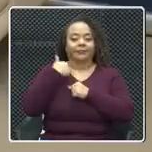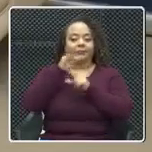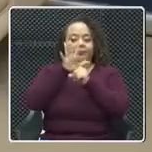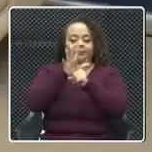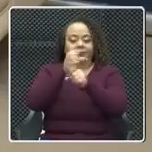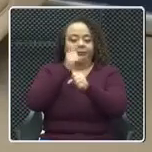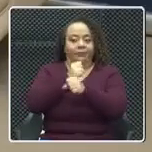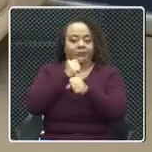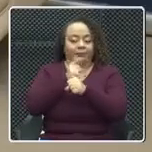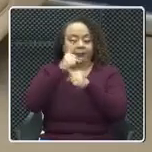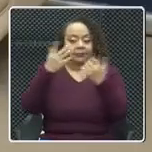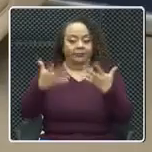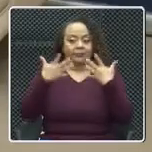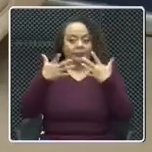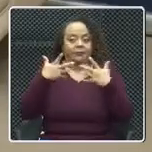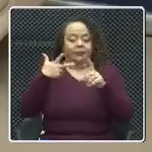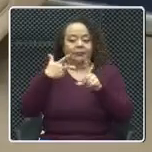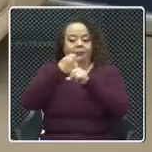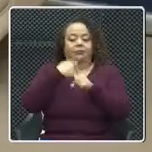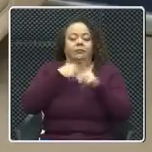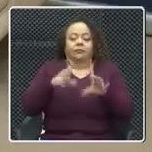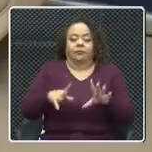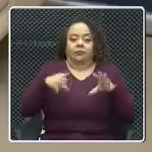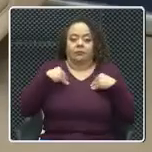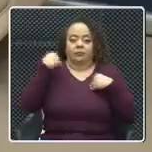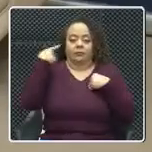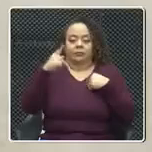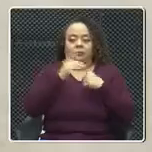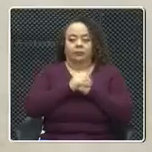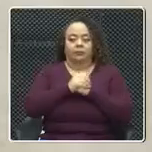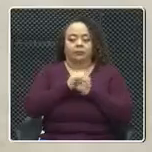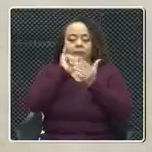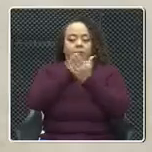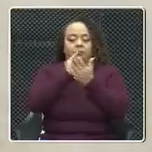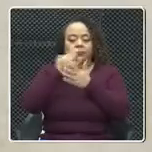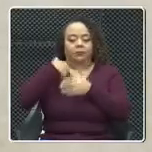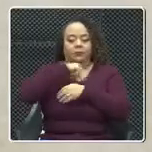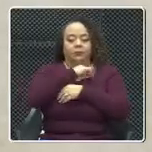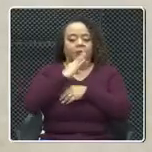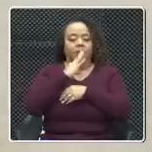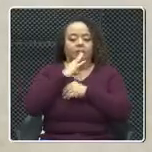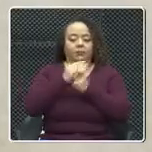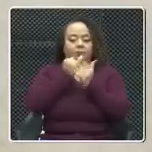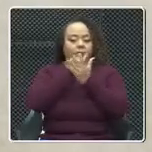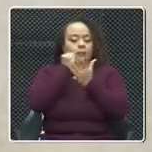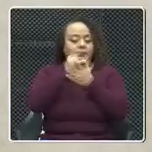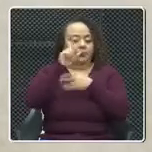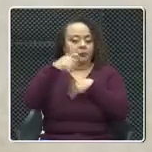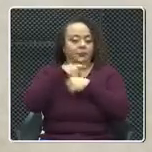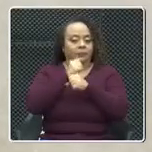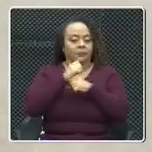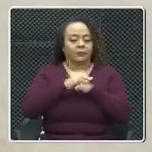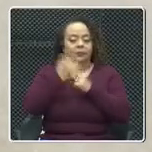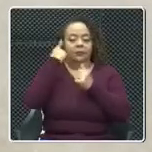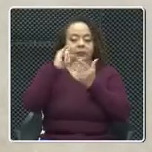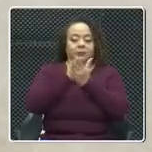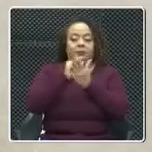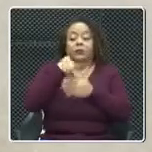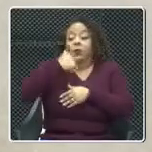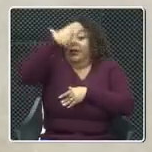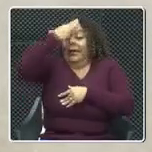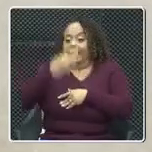hostigamiento laboral en un aviso de accidente, estoy reconociendo un riesgo. Justamente eso es lo que hablamos nosotros de la investigación que se debe hacer. Uh-huh. Por eso creo que